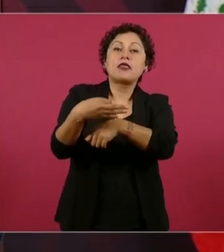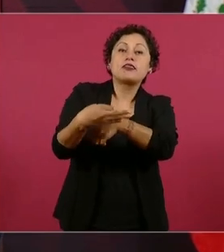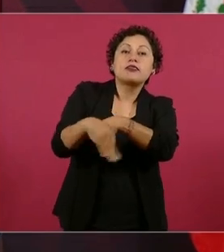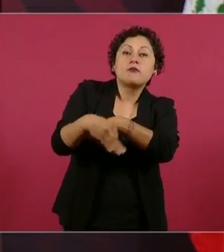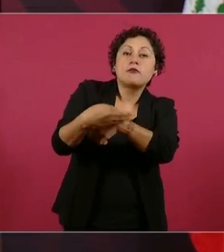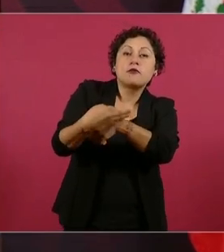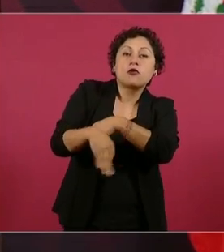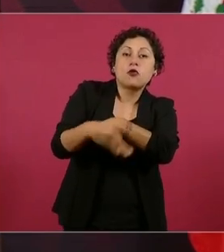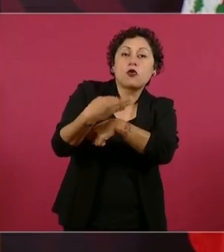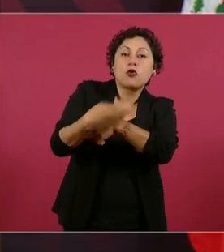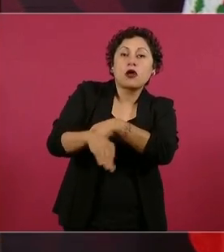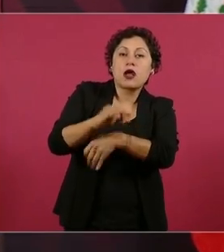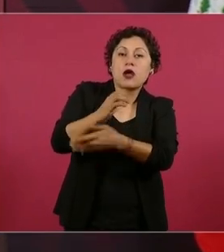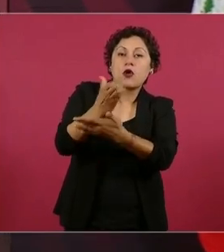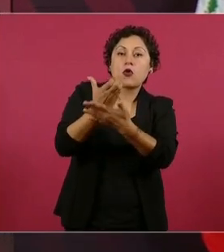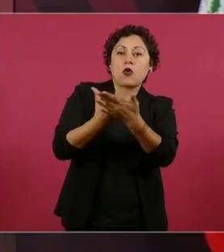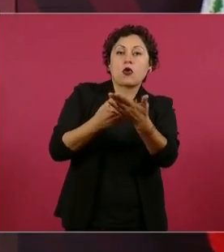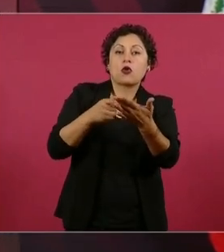al trabajo